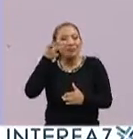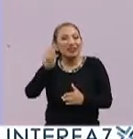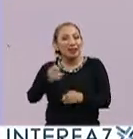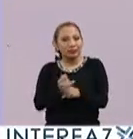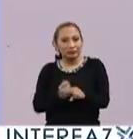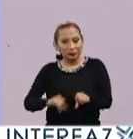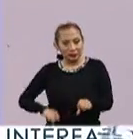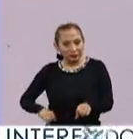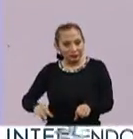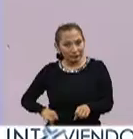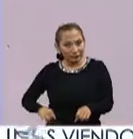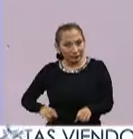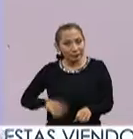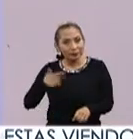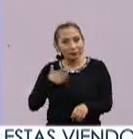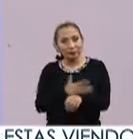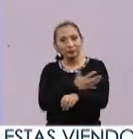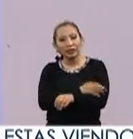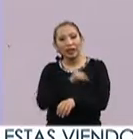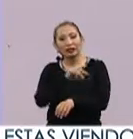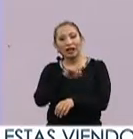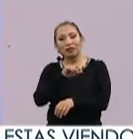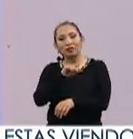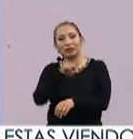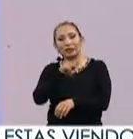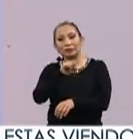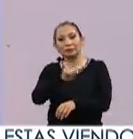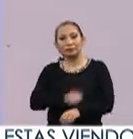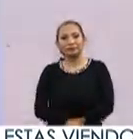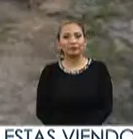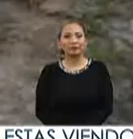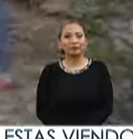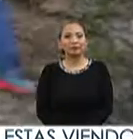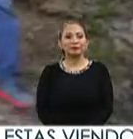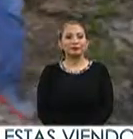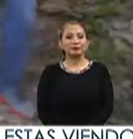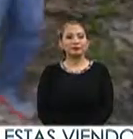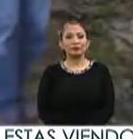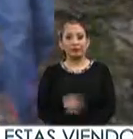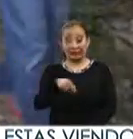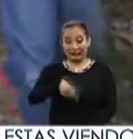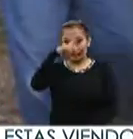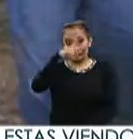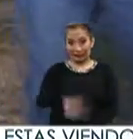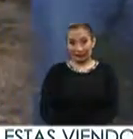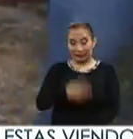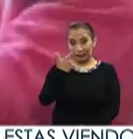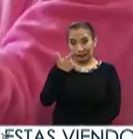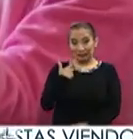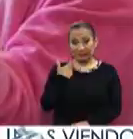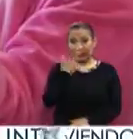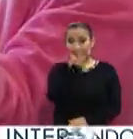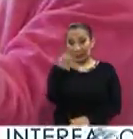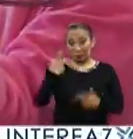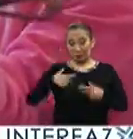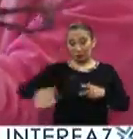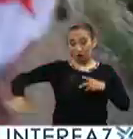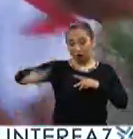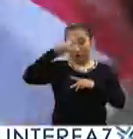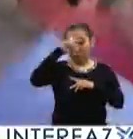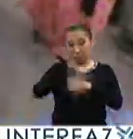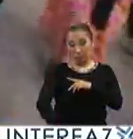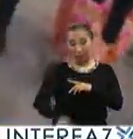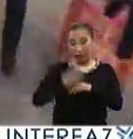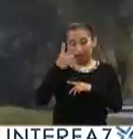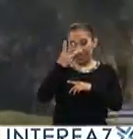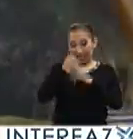Veamos este interesante reportaje de nuestra compañera Ana Luisa Guerrero. En México, 7 de cada 100 mexicanos de más de